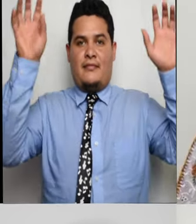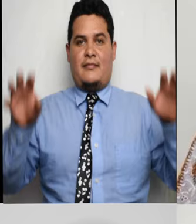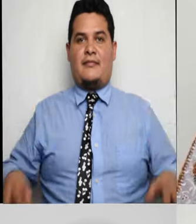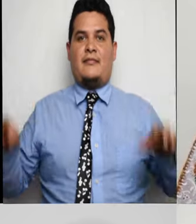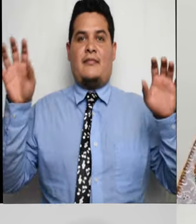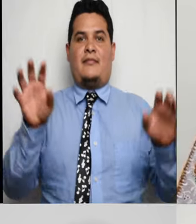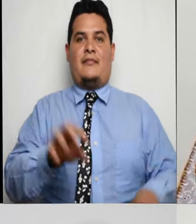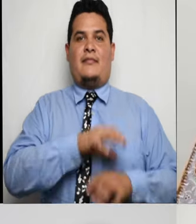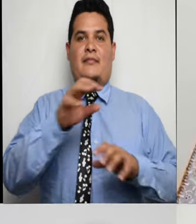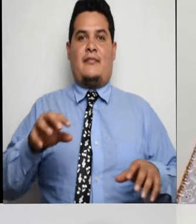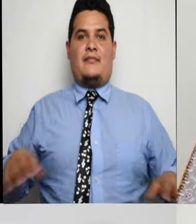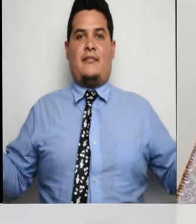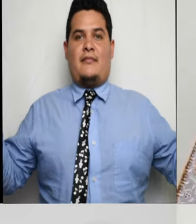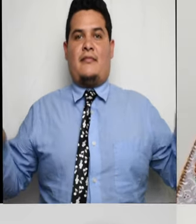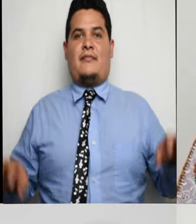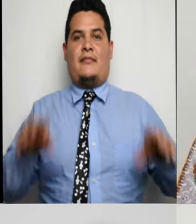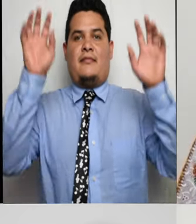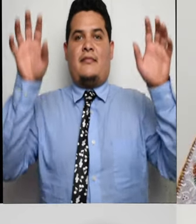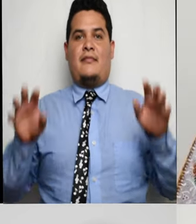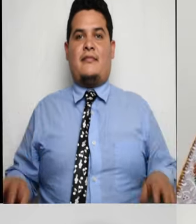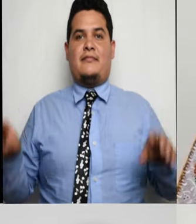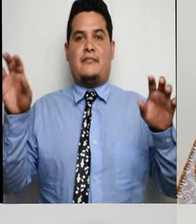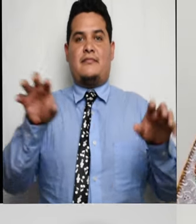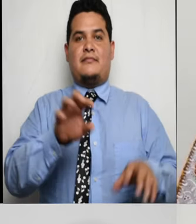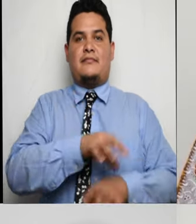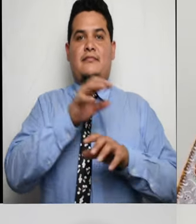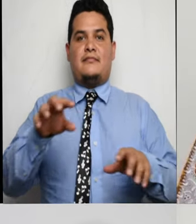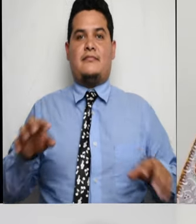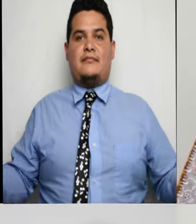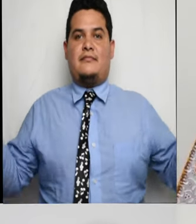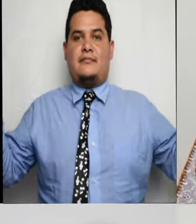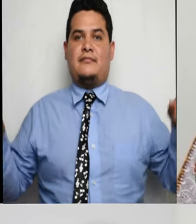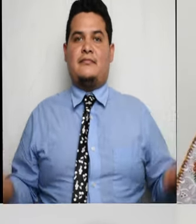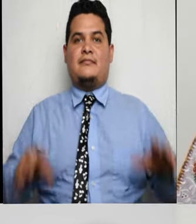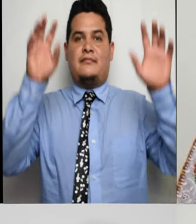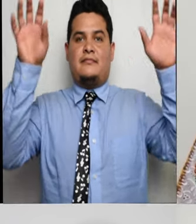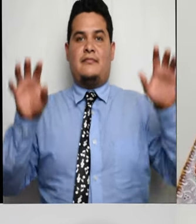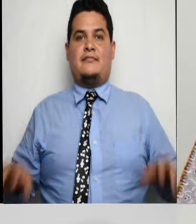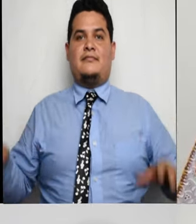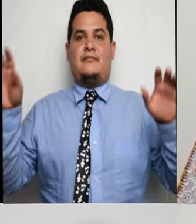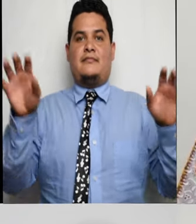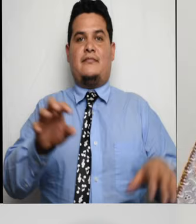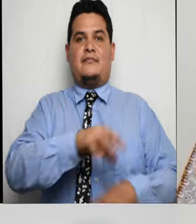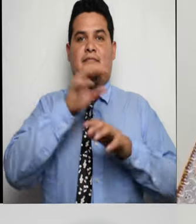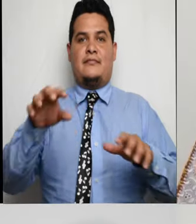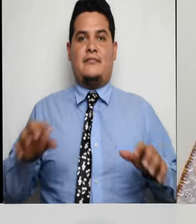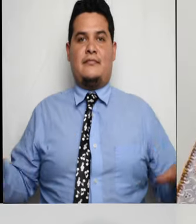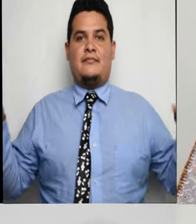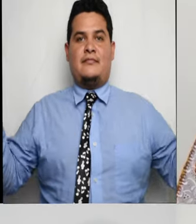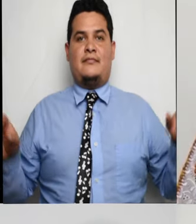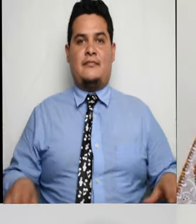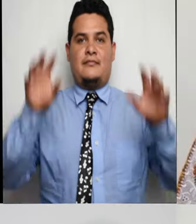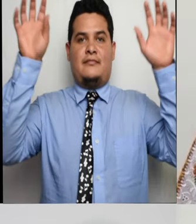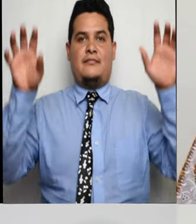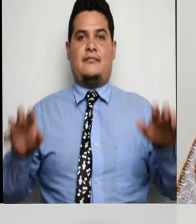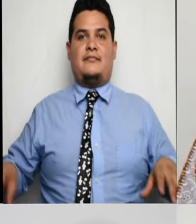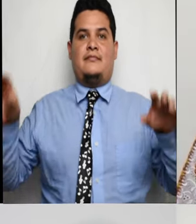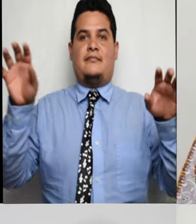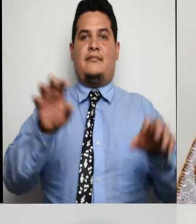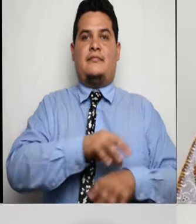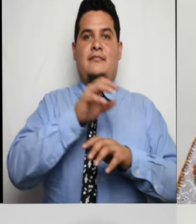y hay de aquel que con ciega locura sus colores